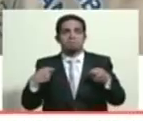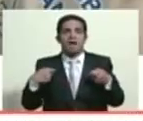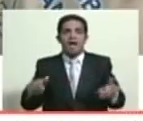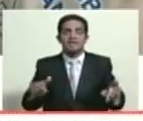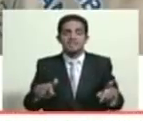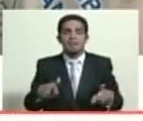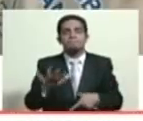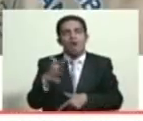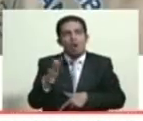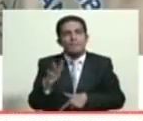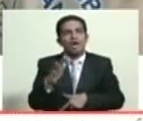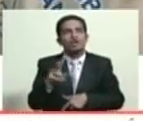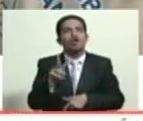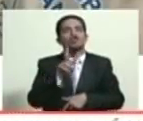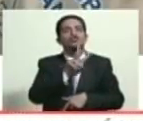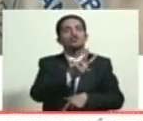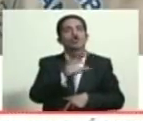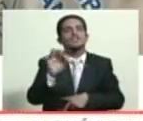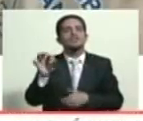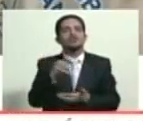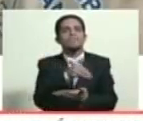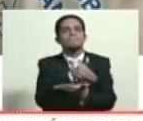de 200 millones